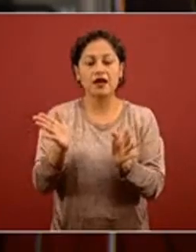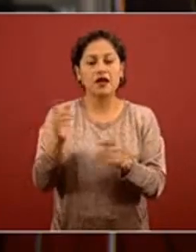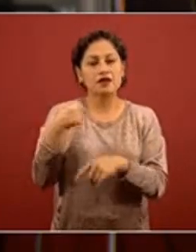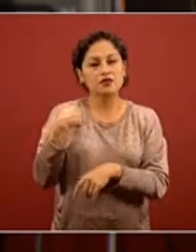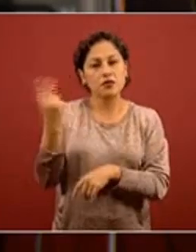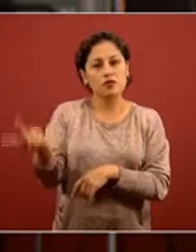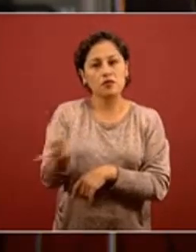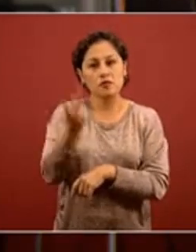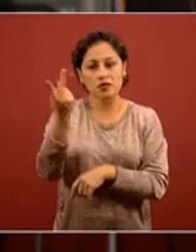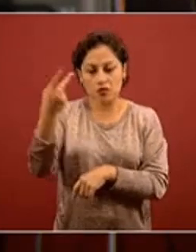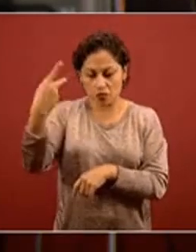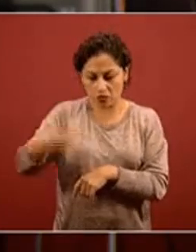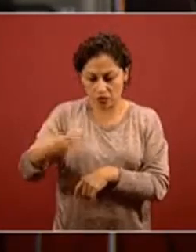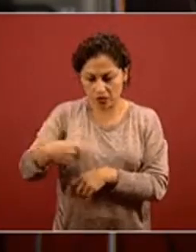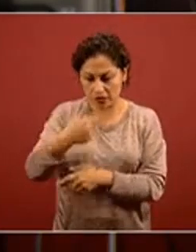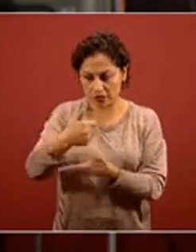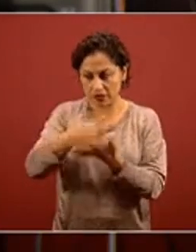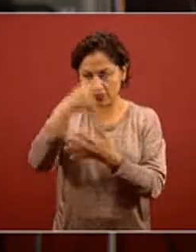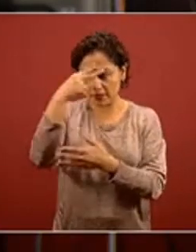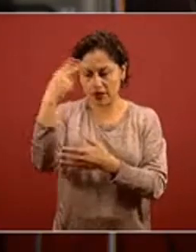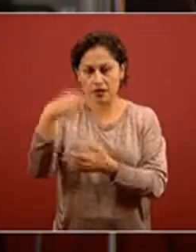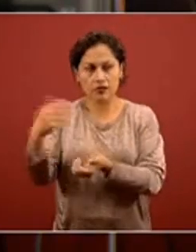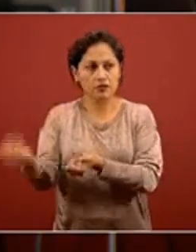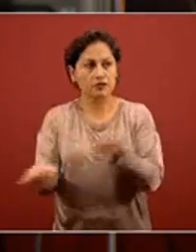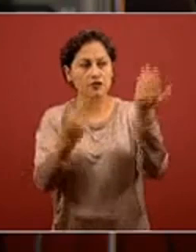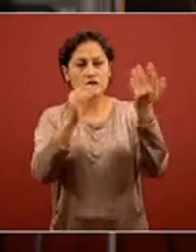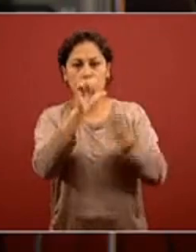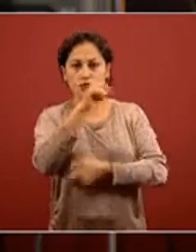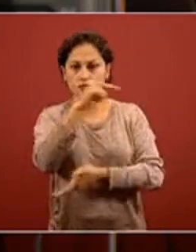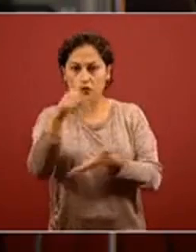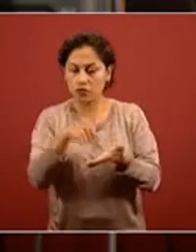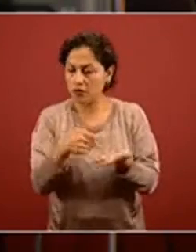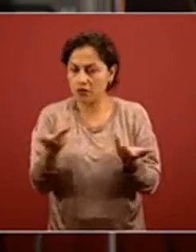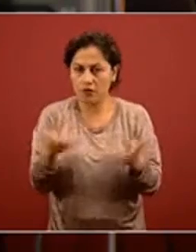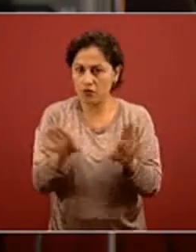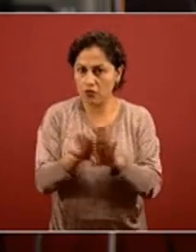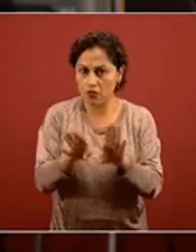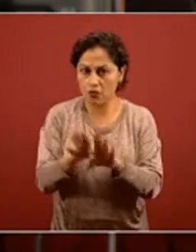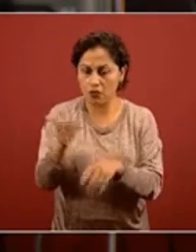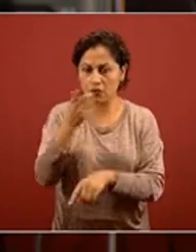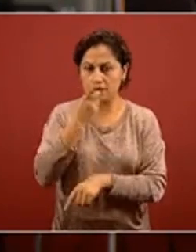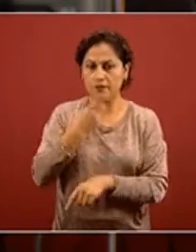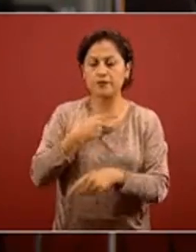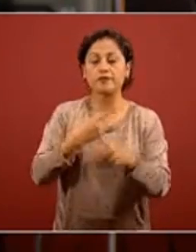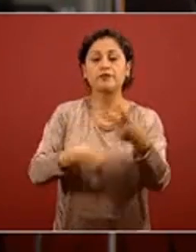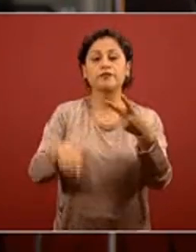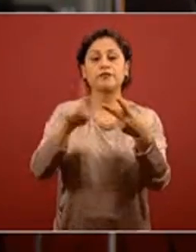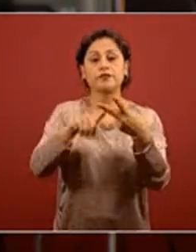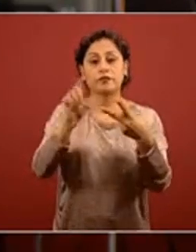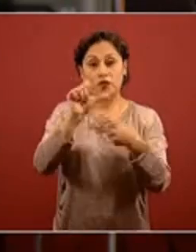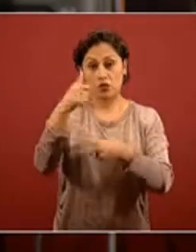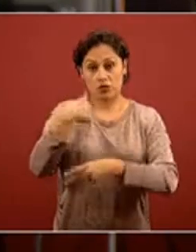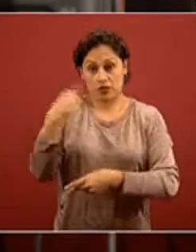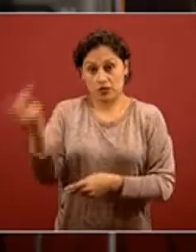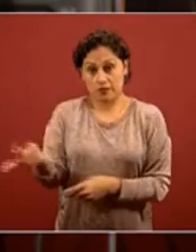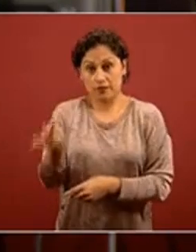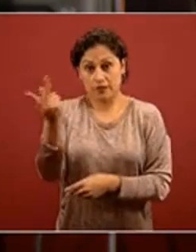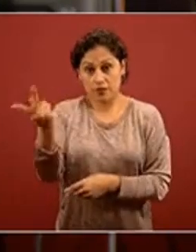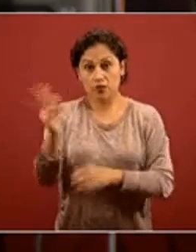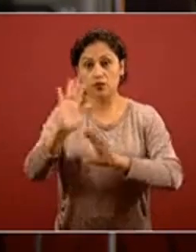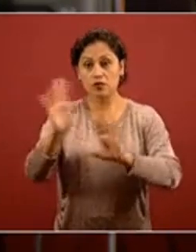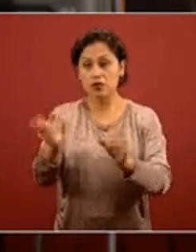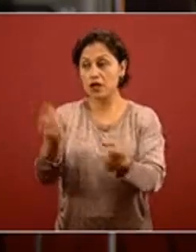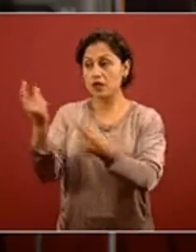las personas o qué se podría hacer en ese caso. Y la otra es que hemos tenido reportes